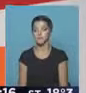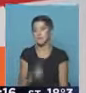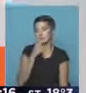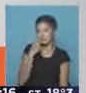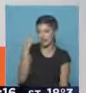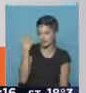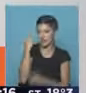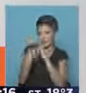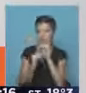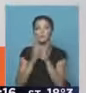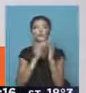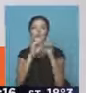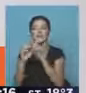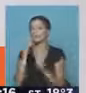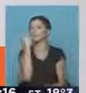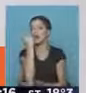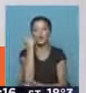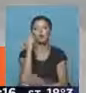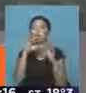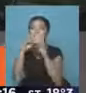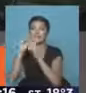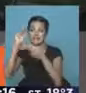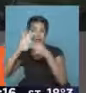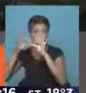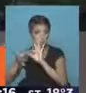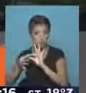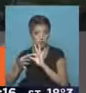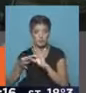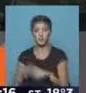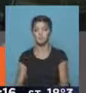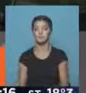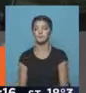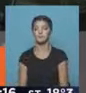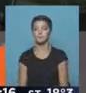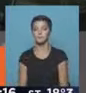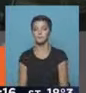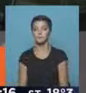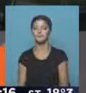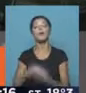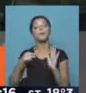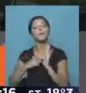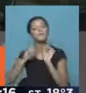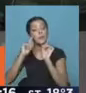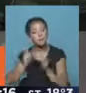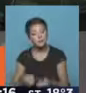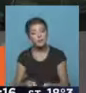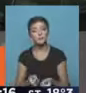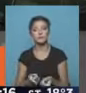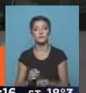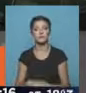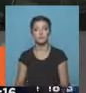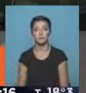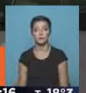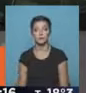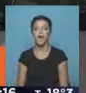la crisis económica, la crisis europea, pero por otro lado tiene una serie de inclinaciones, para llamarlas así,